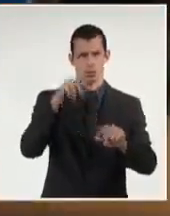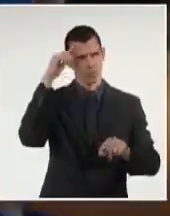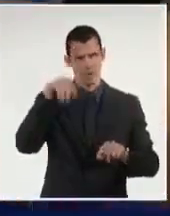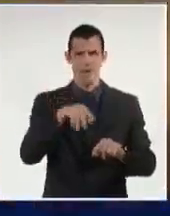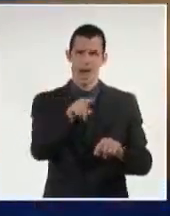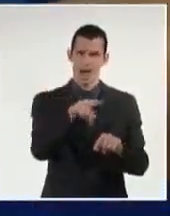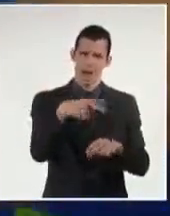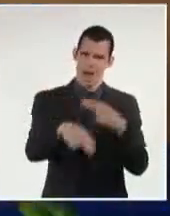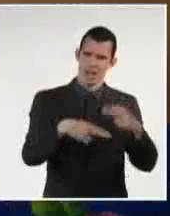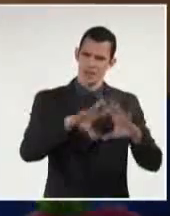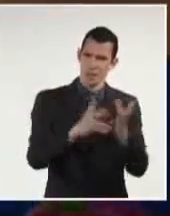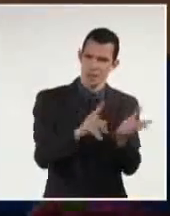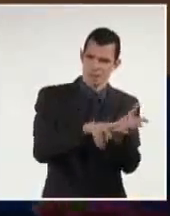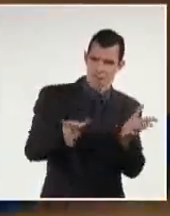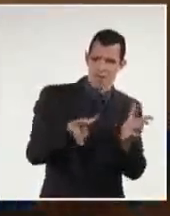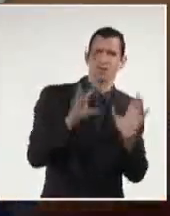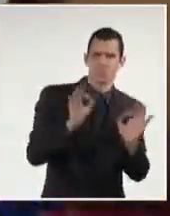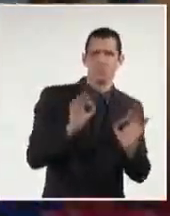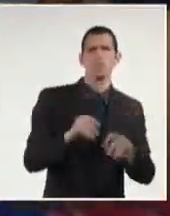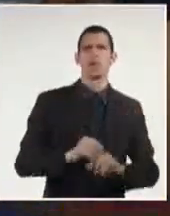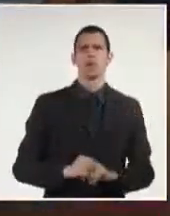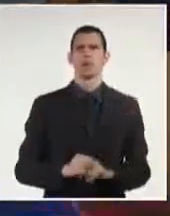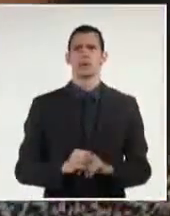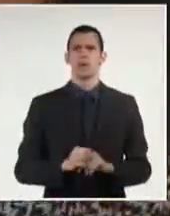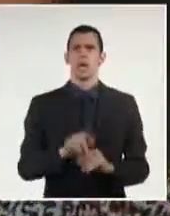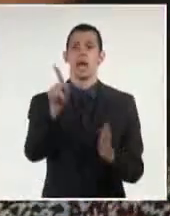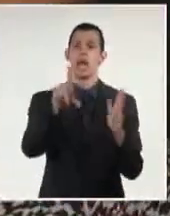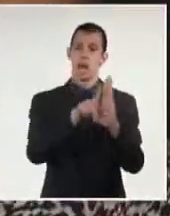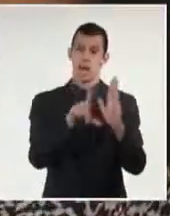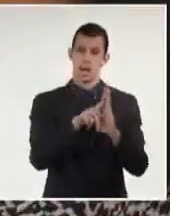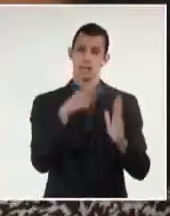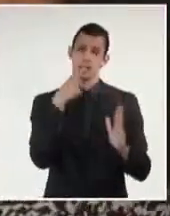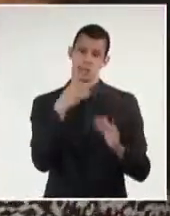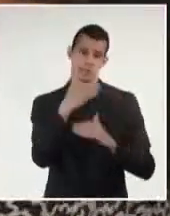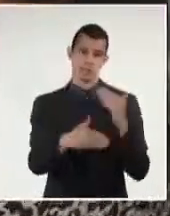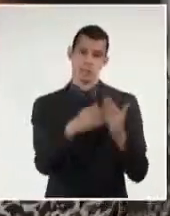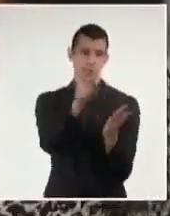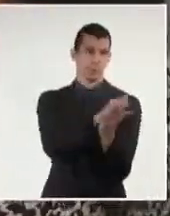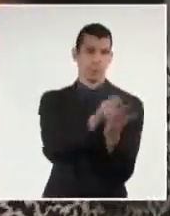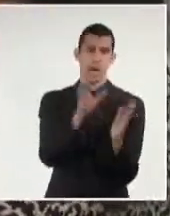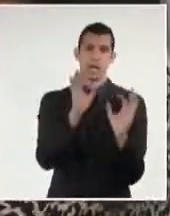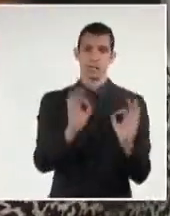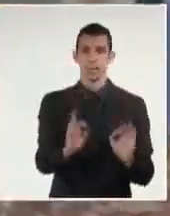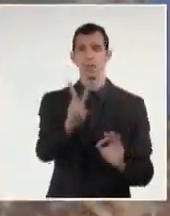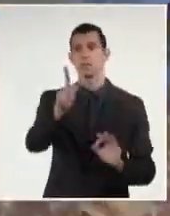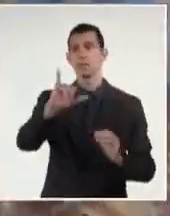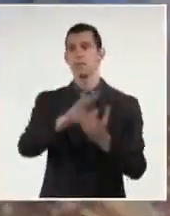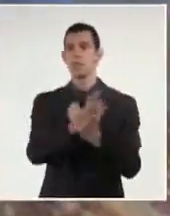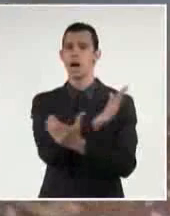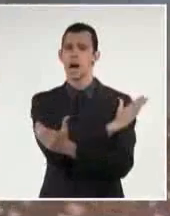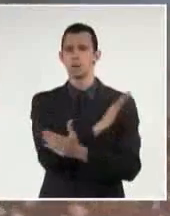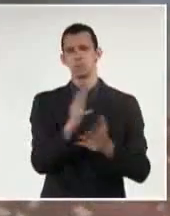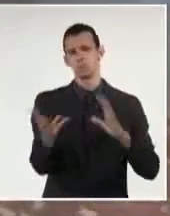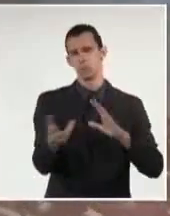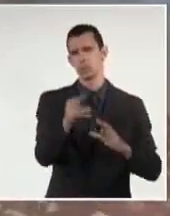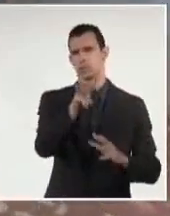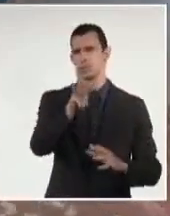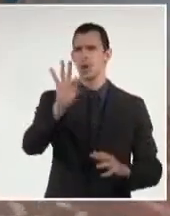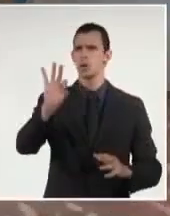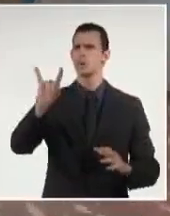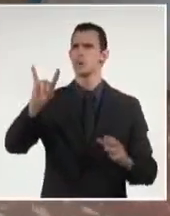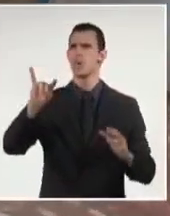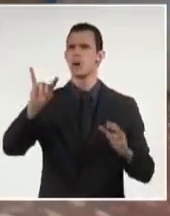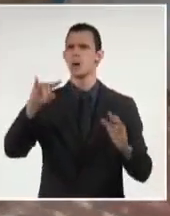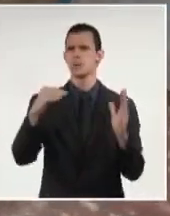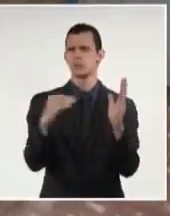forma pública, como establece la ley electoral. Este 26 de marzo, más de 389.000